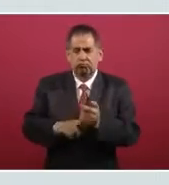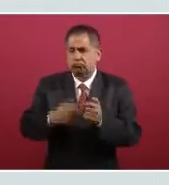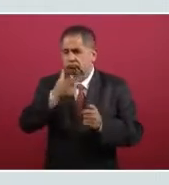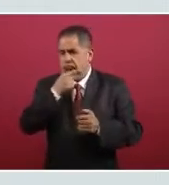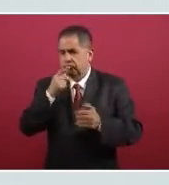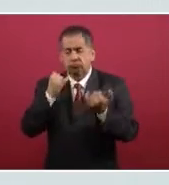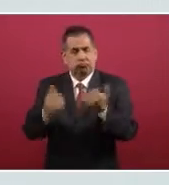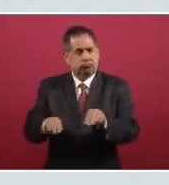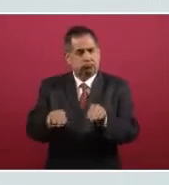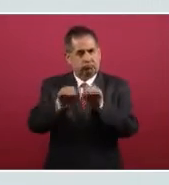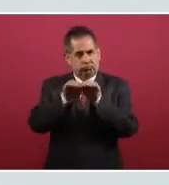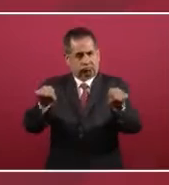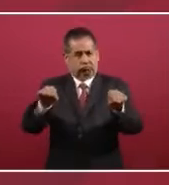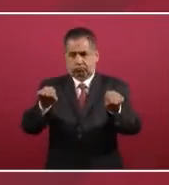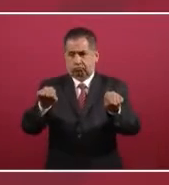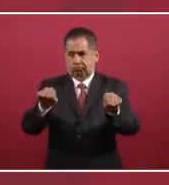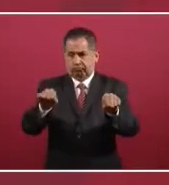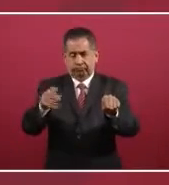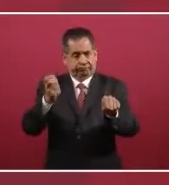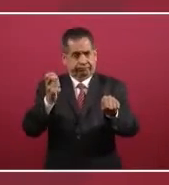igualdad